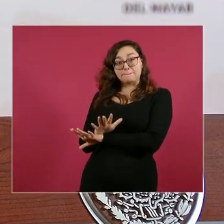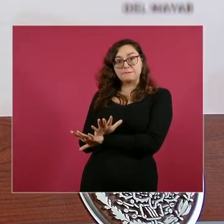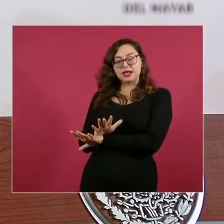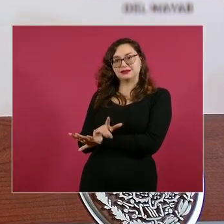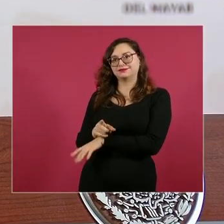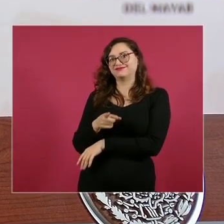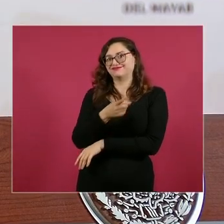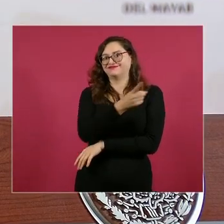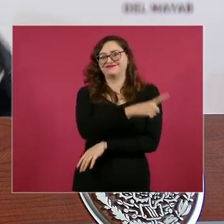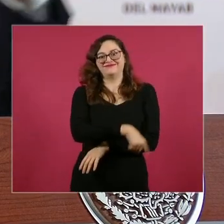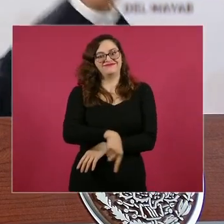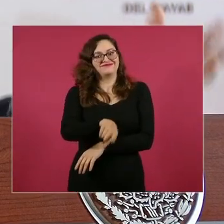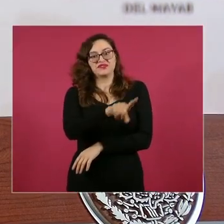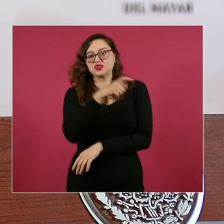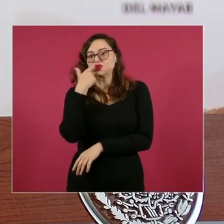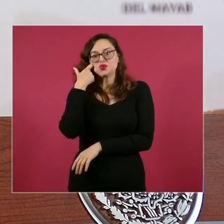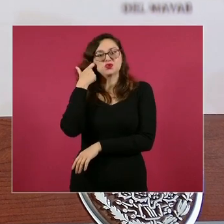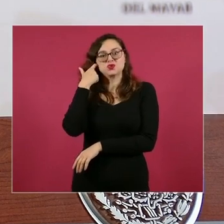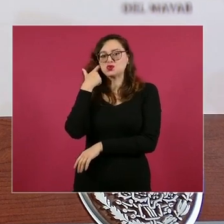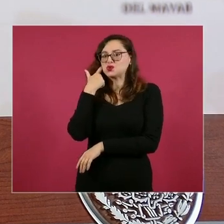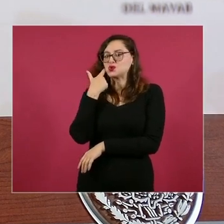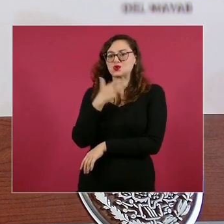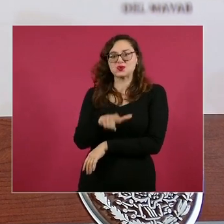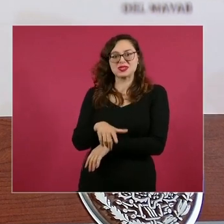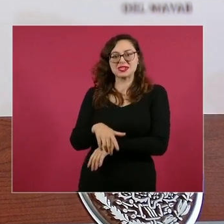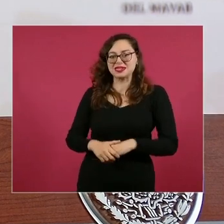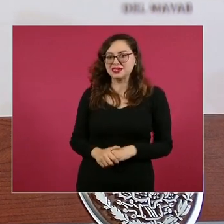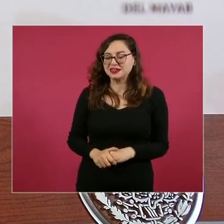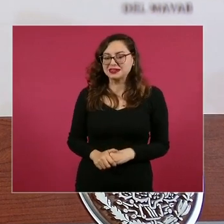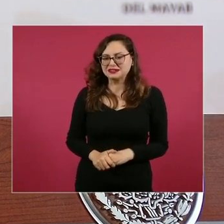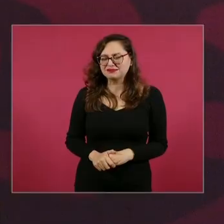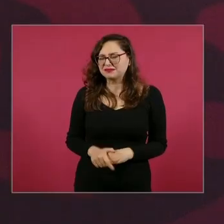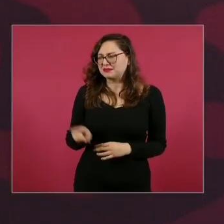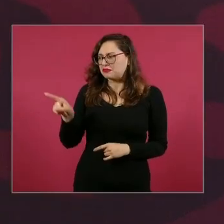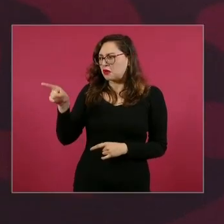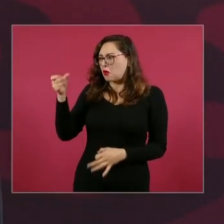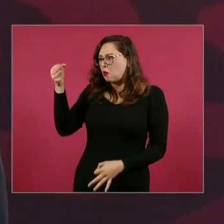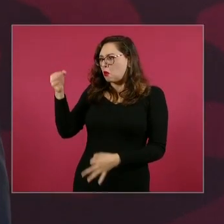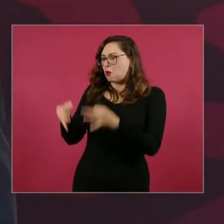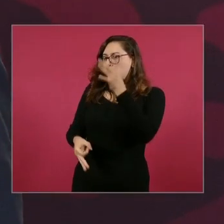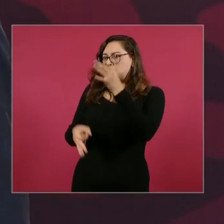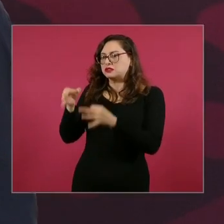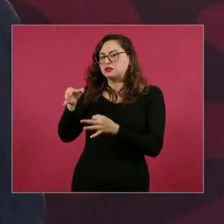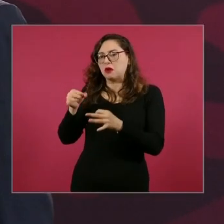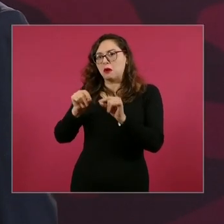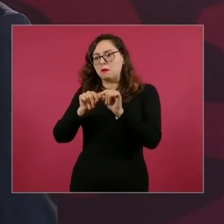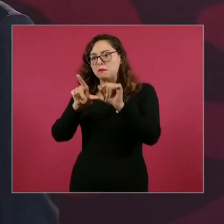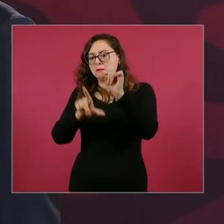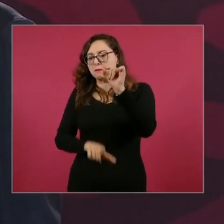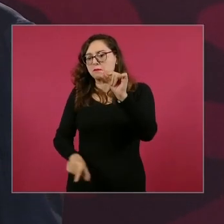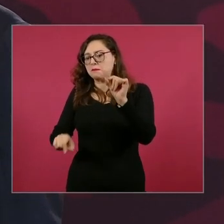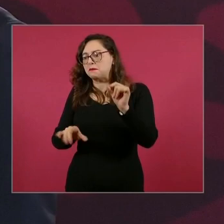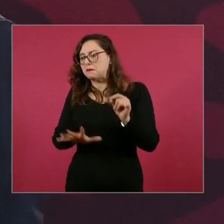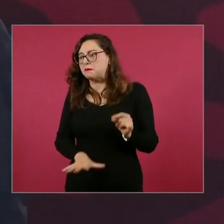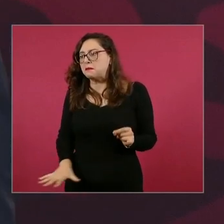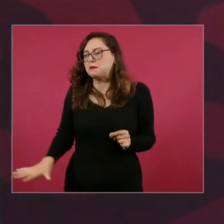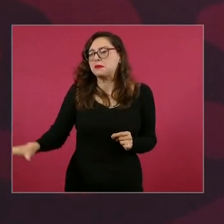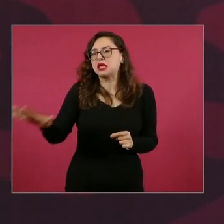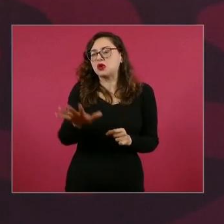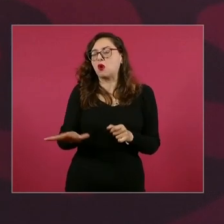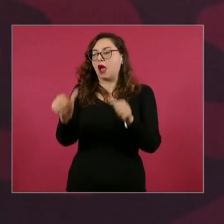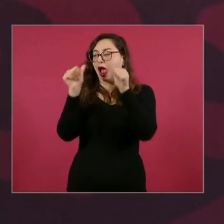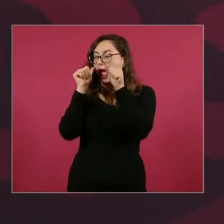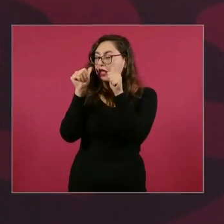judicial atienda a todos los mexicanos como lo establece la Constitución las